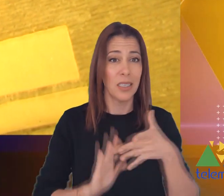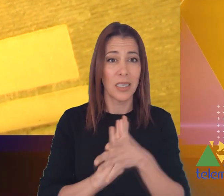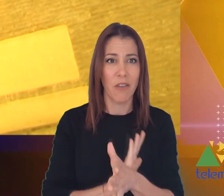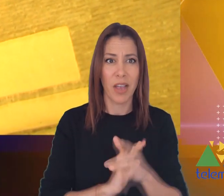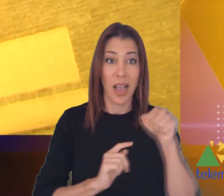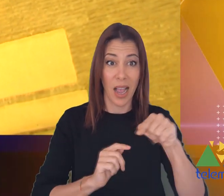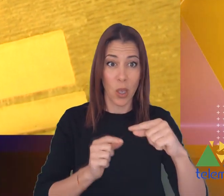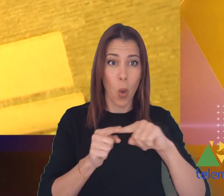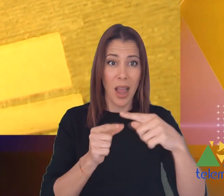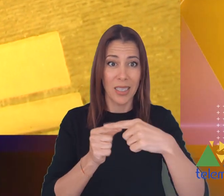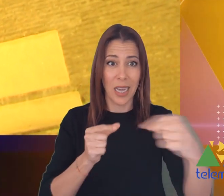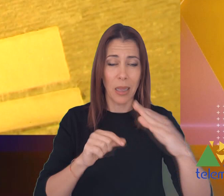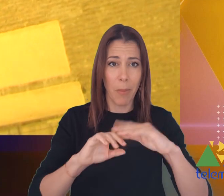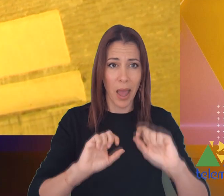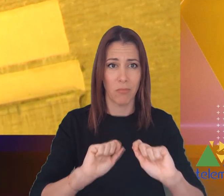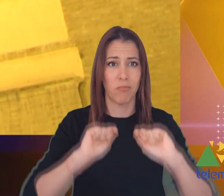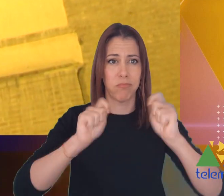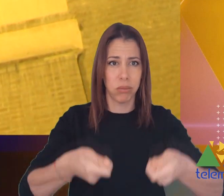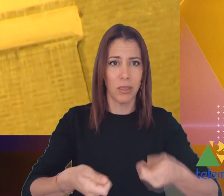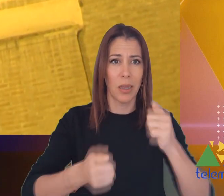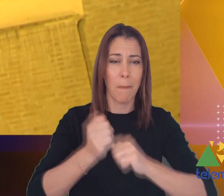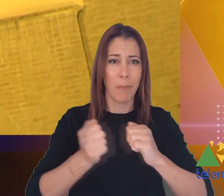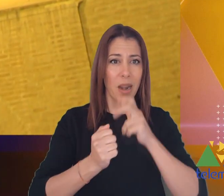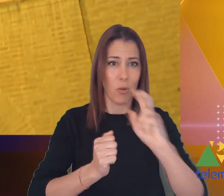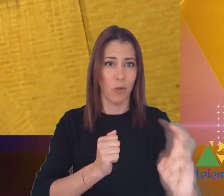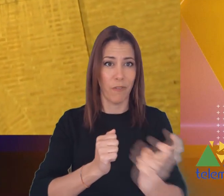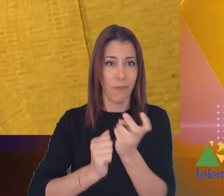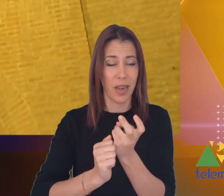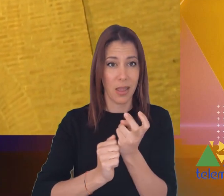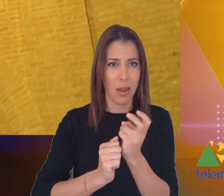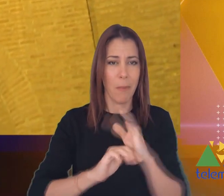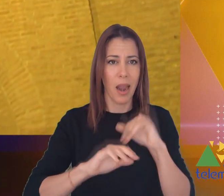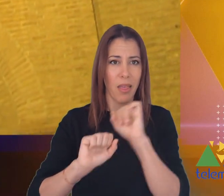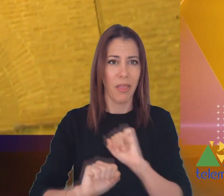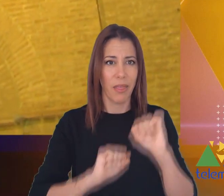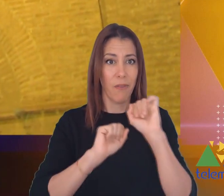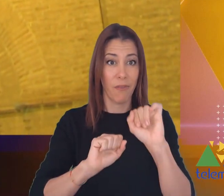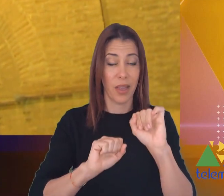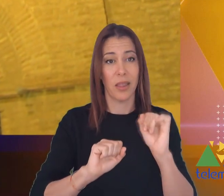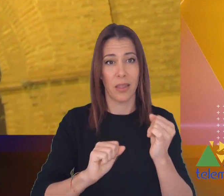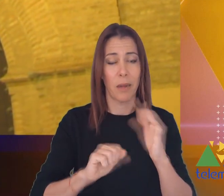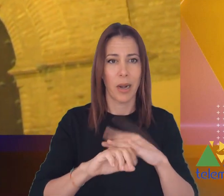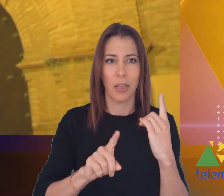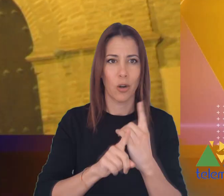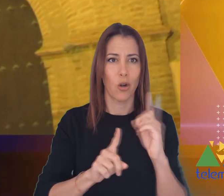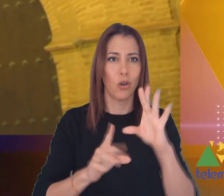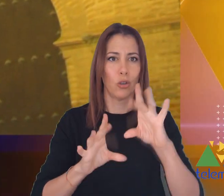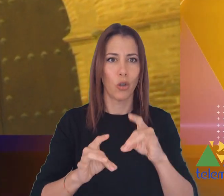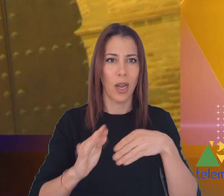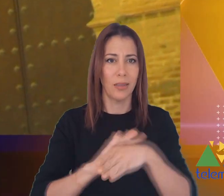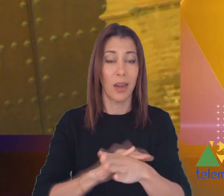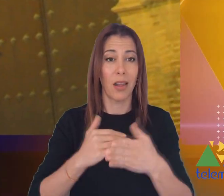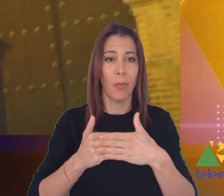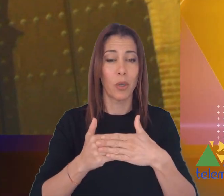arrojaban también, o se usaba para arrojar piedras en caso que los defensores, que los atacantes llegaran hasta la puerta de la